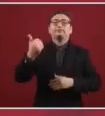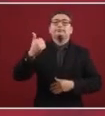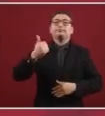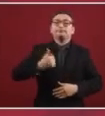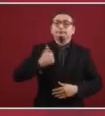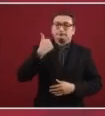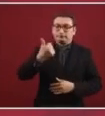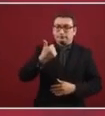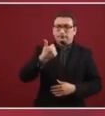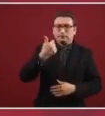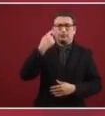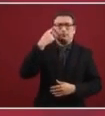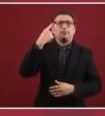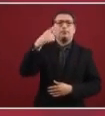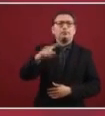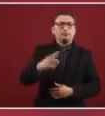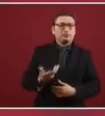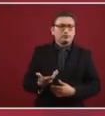para